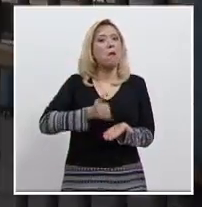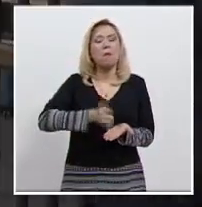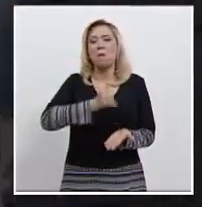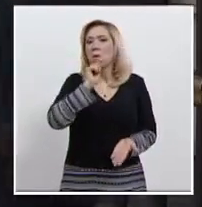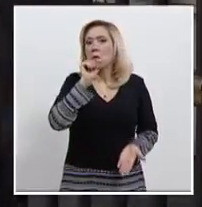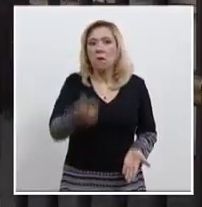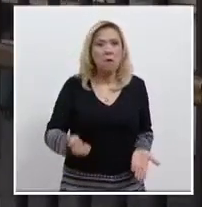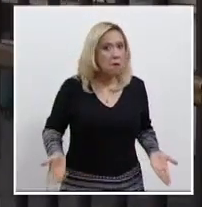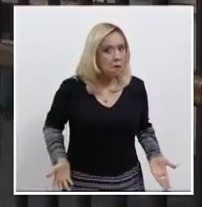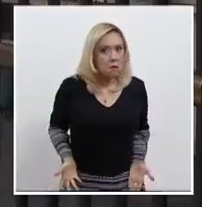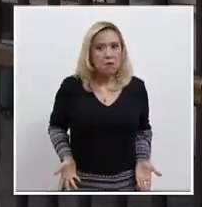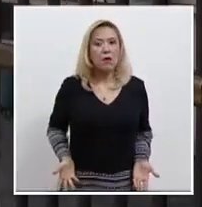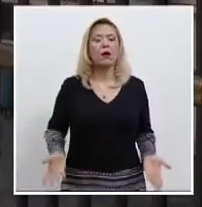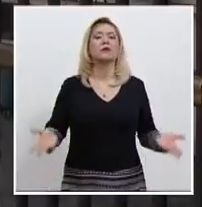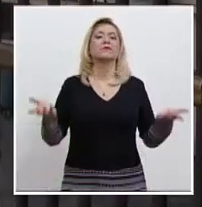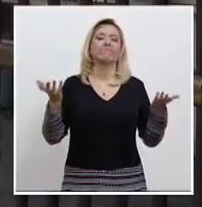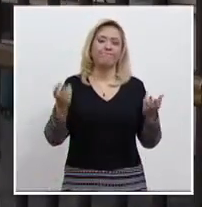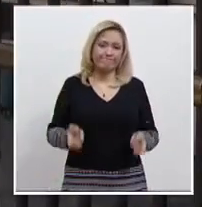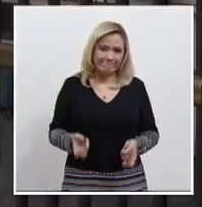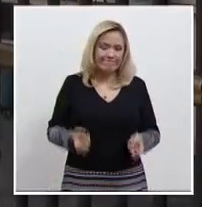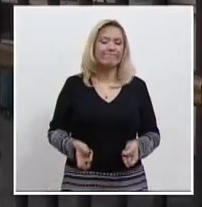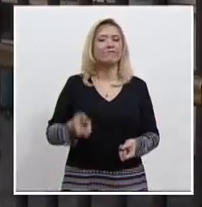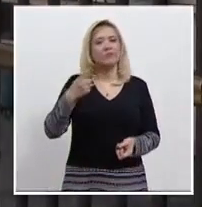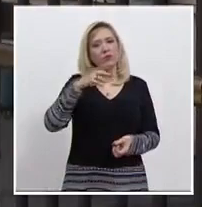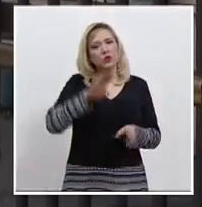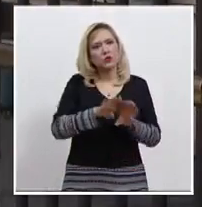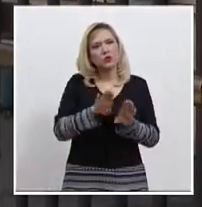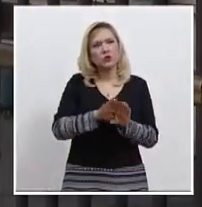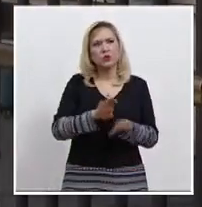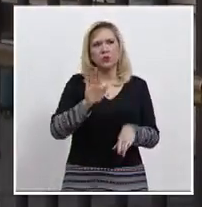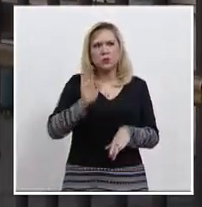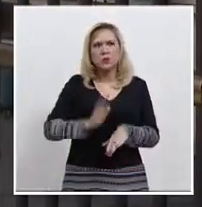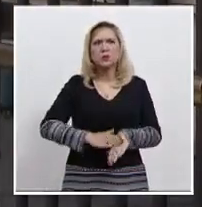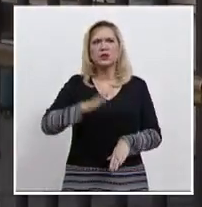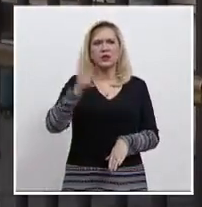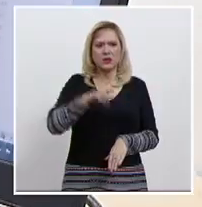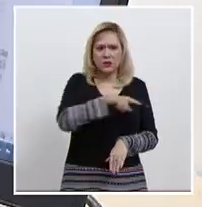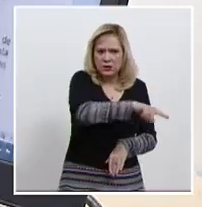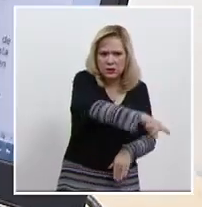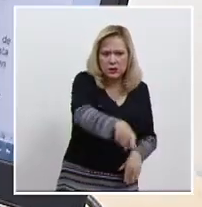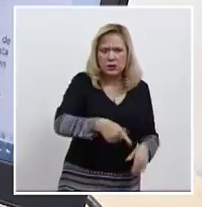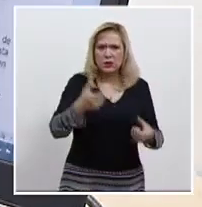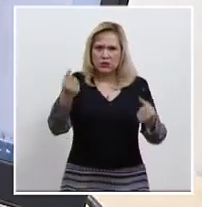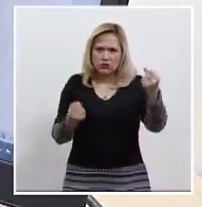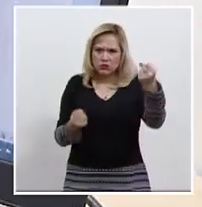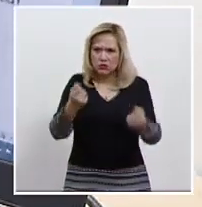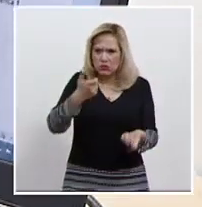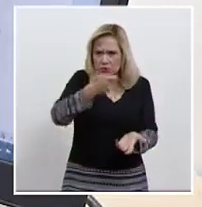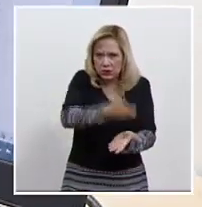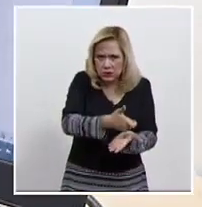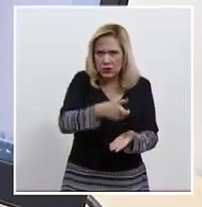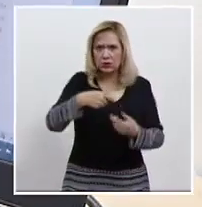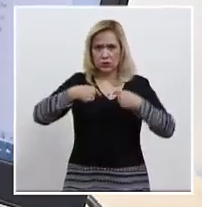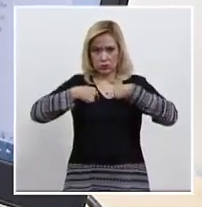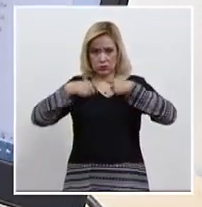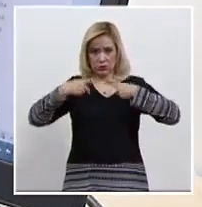aprovechamiento, por su naturaleza, no se deberá trasladar a los comerciantes, ni a los consumidores, ni